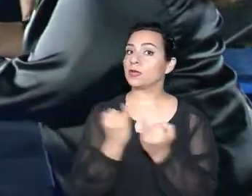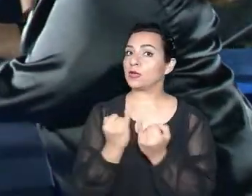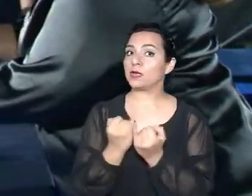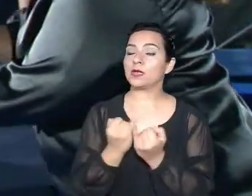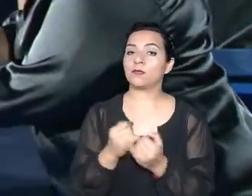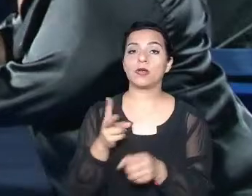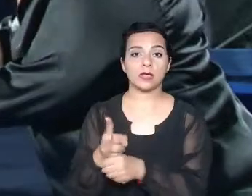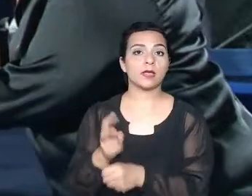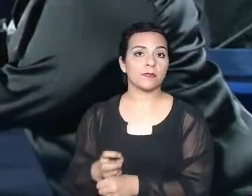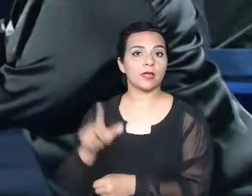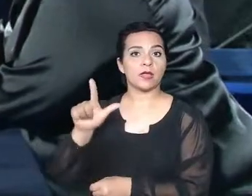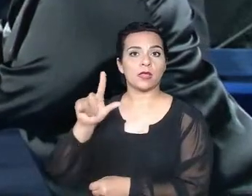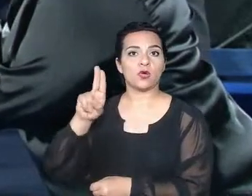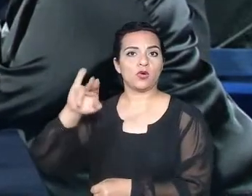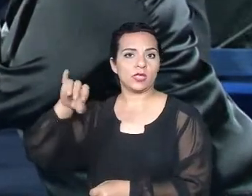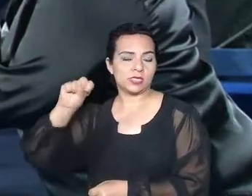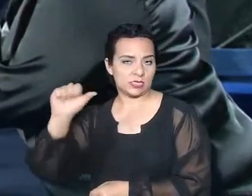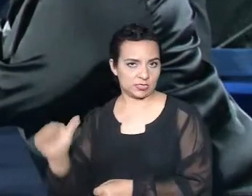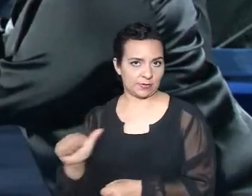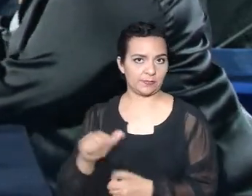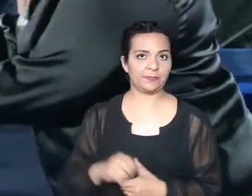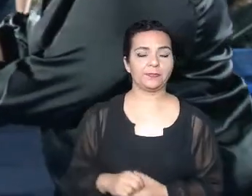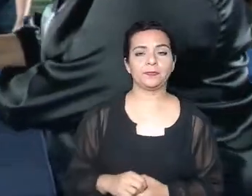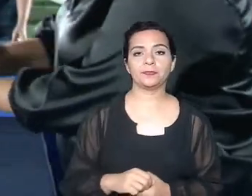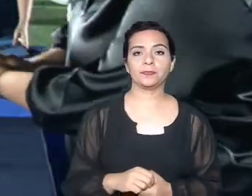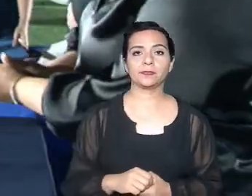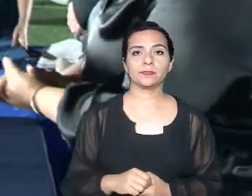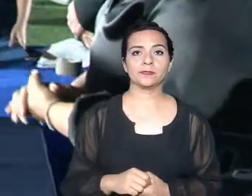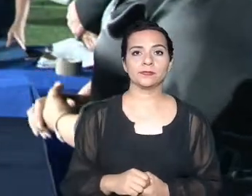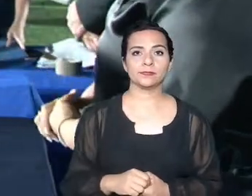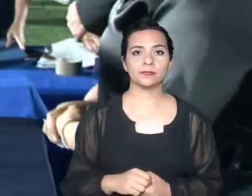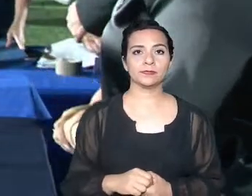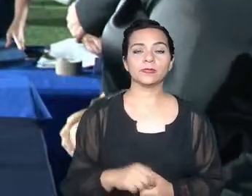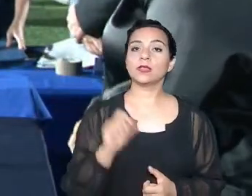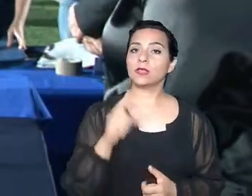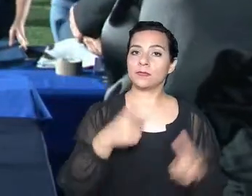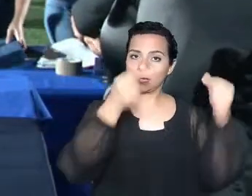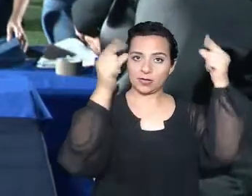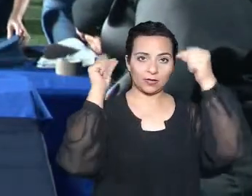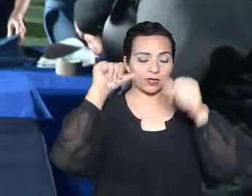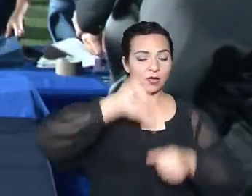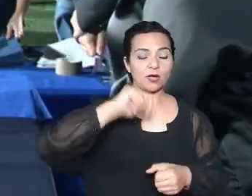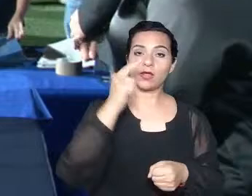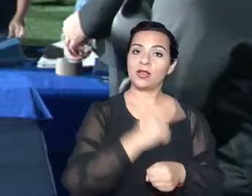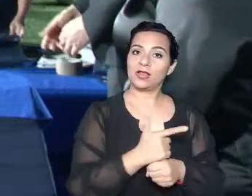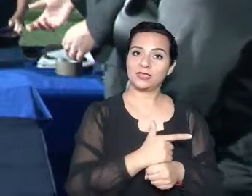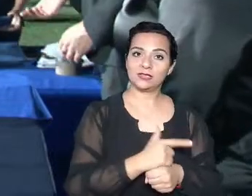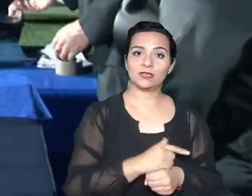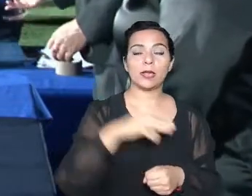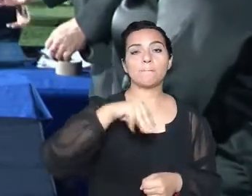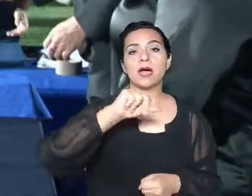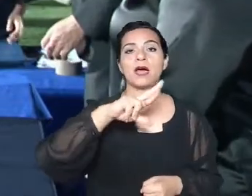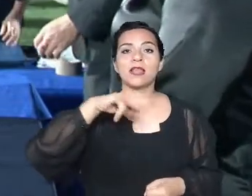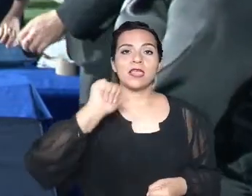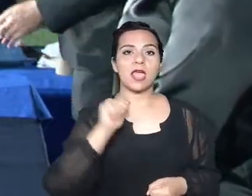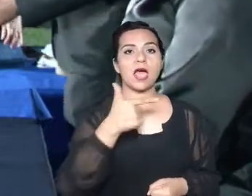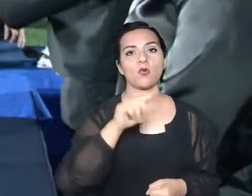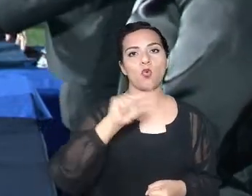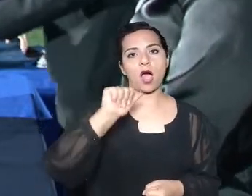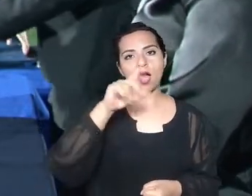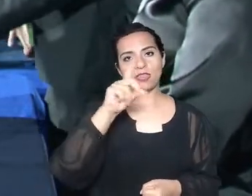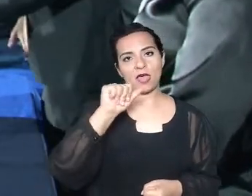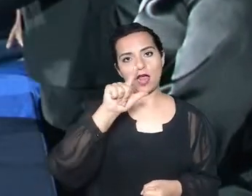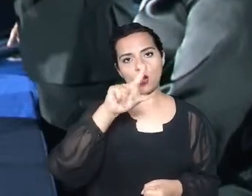Igualmente invitamos a Luisa Alejandra Monge Ricario. Egresada de esta licenciatura es María de Guadalupe Orantes